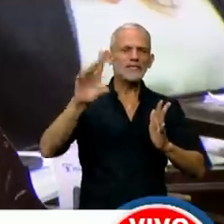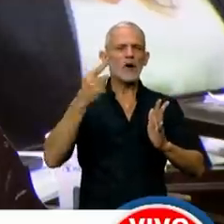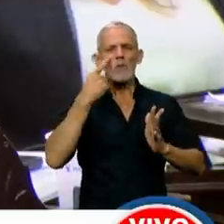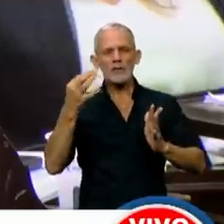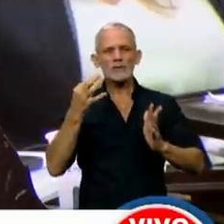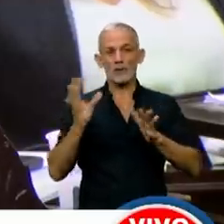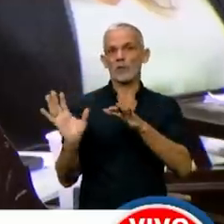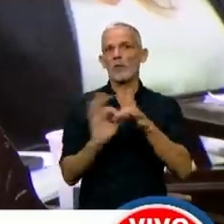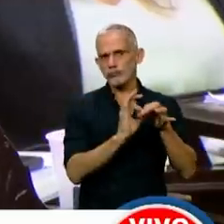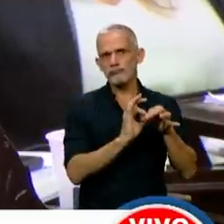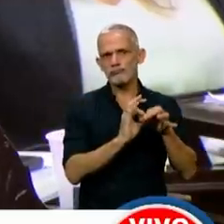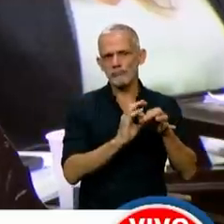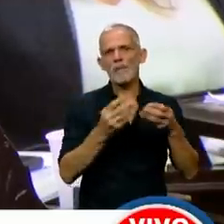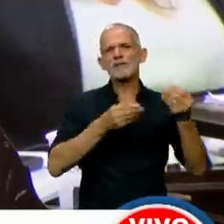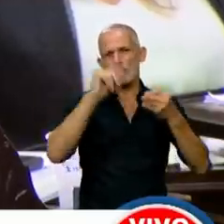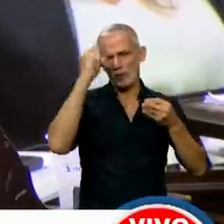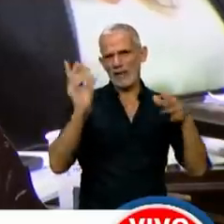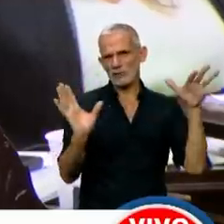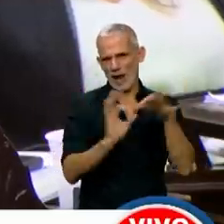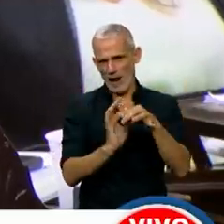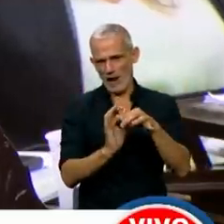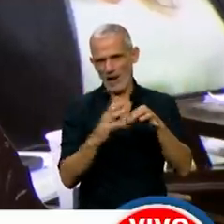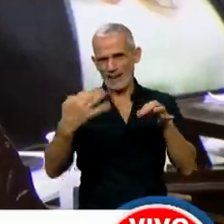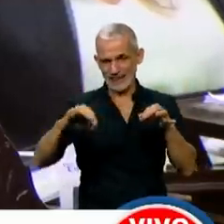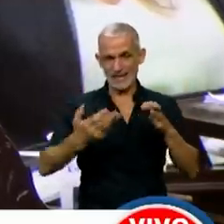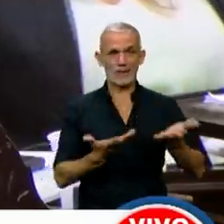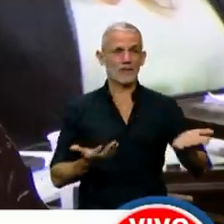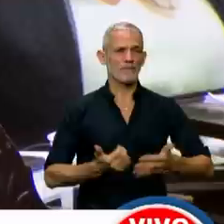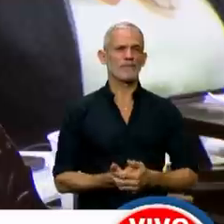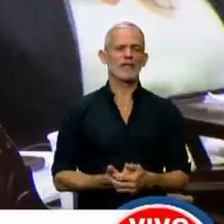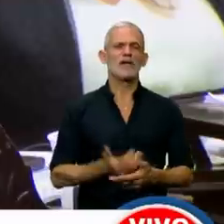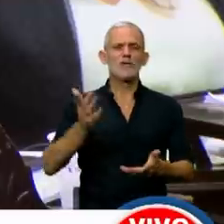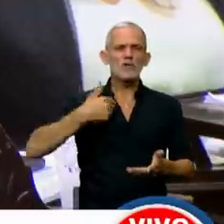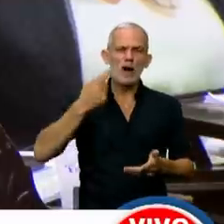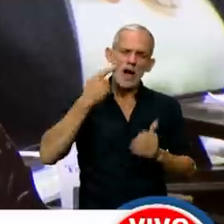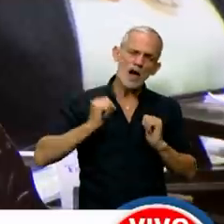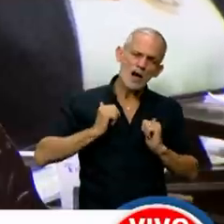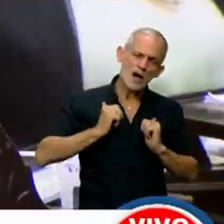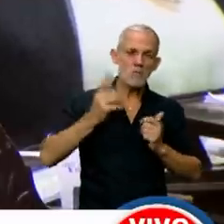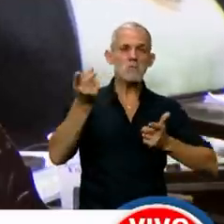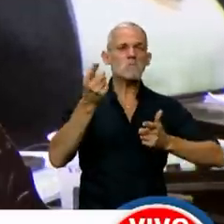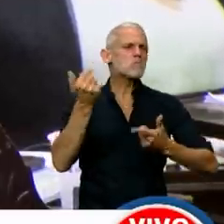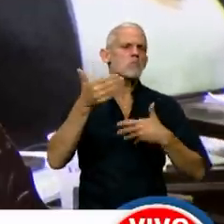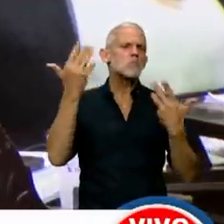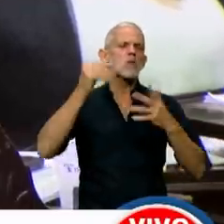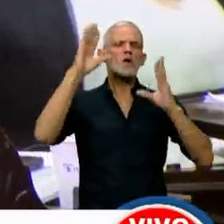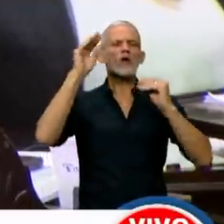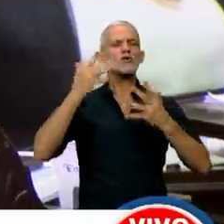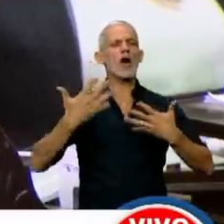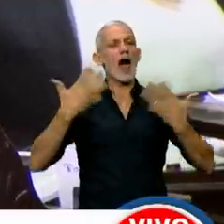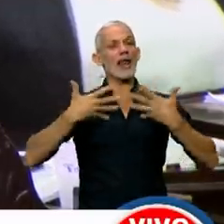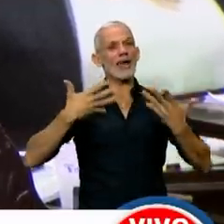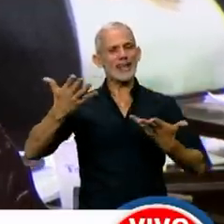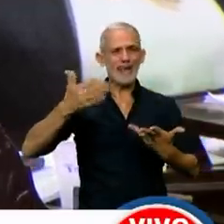atado al presupuesto nacional entonces por ahí cuando escucho que una noche de alegría